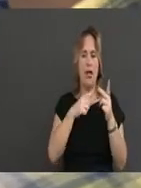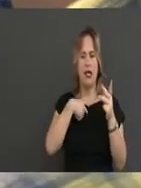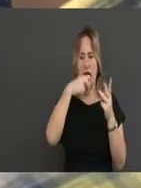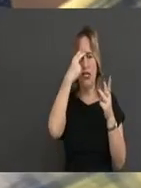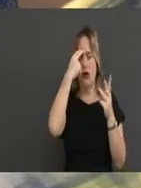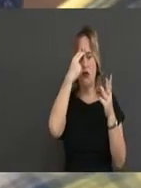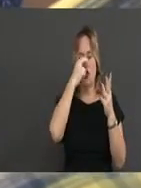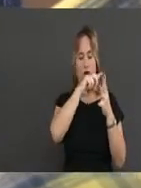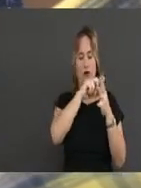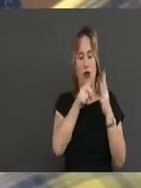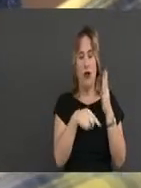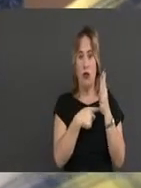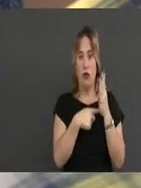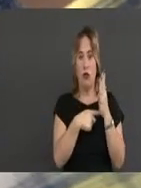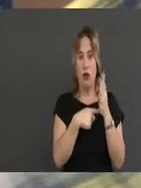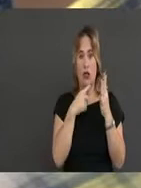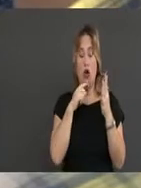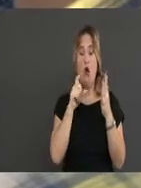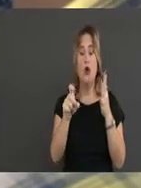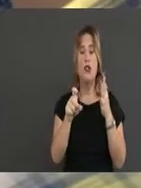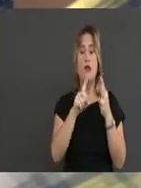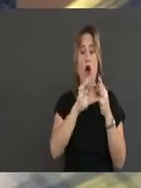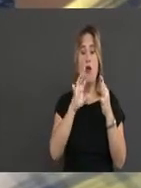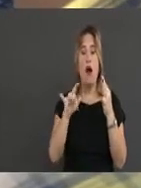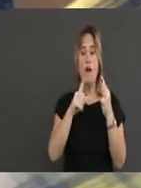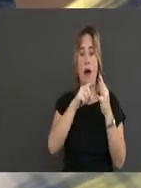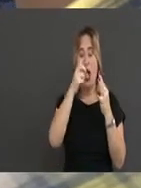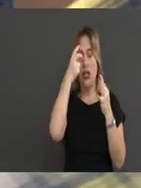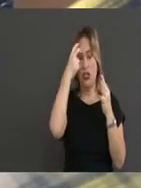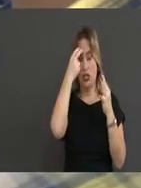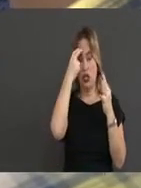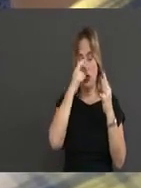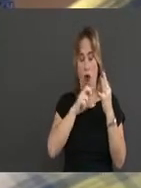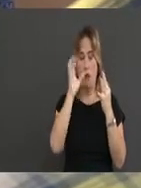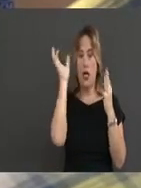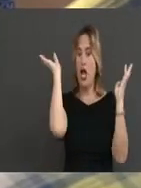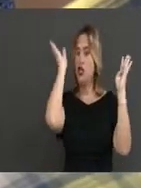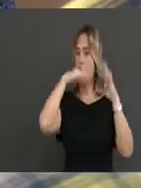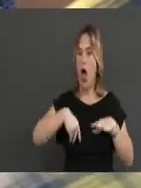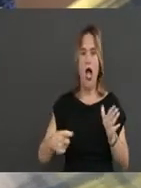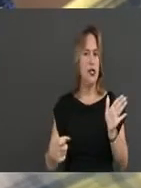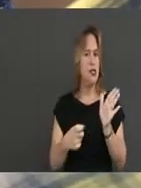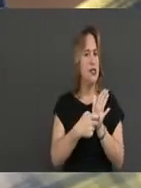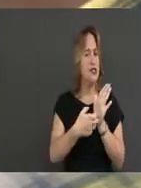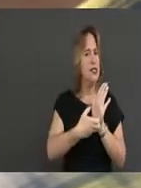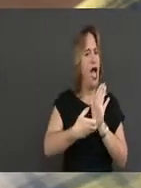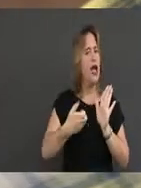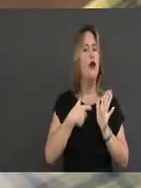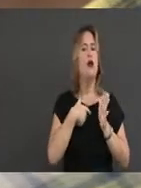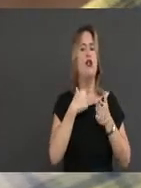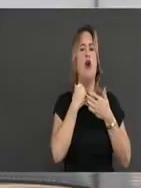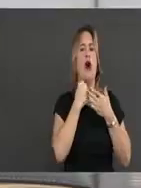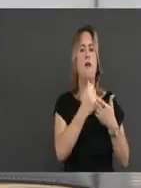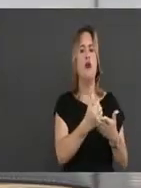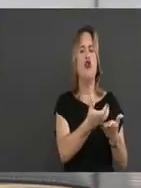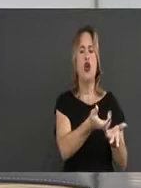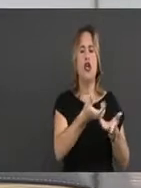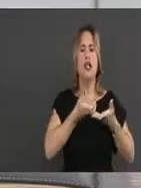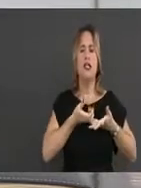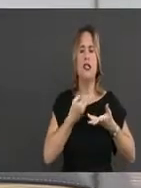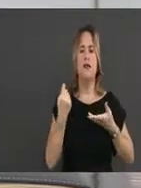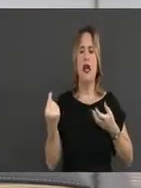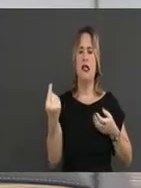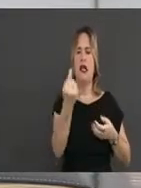Frente. Estos tres últimos municipios que no tienen cajeros automáticos y por supuesto es un apoyo que recibe cada uno de